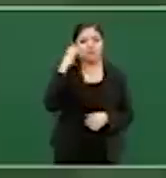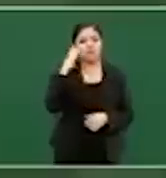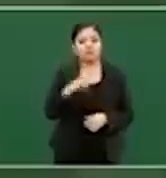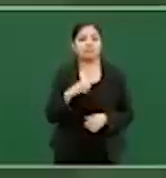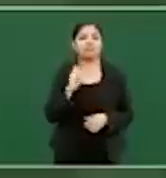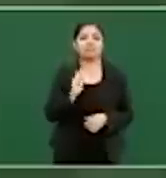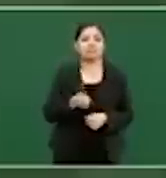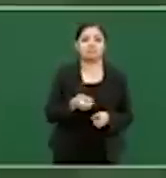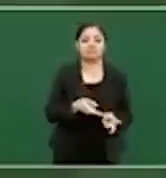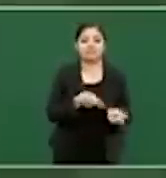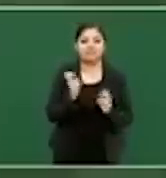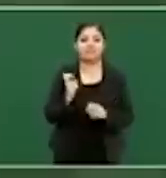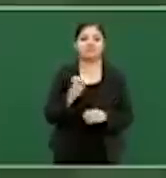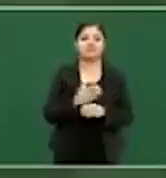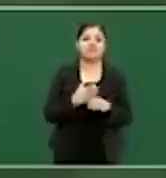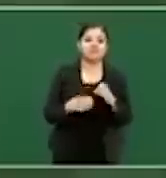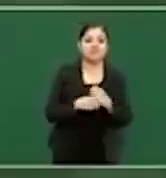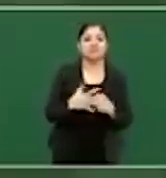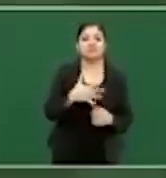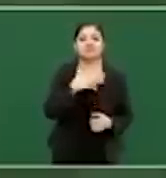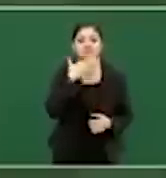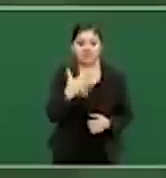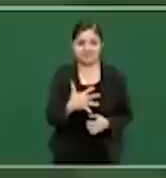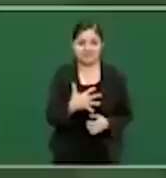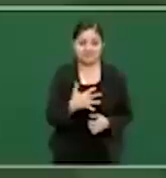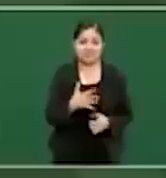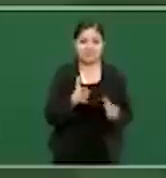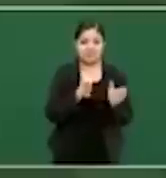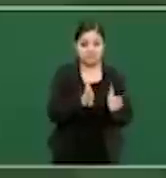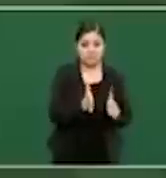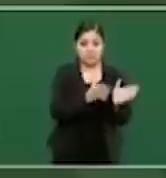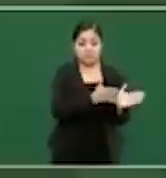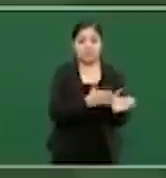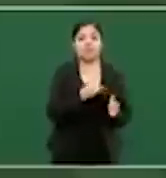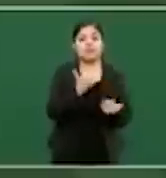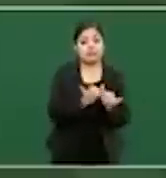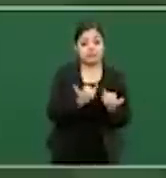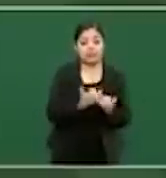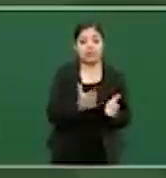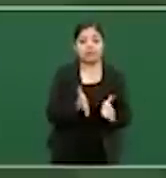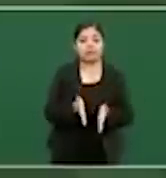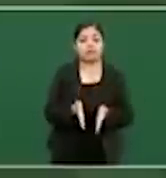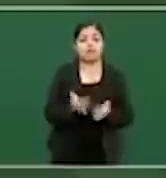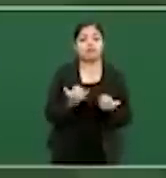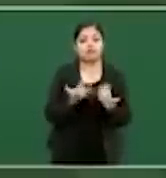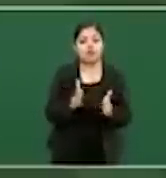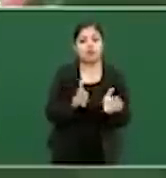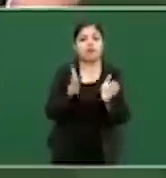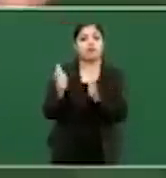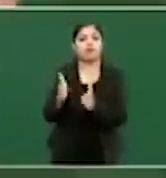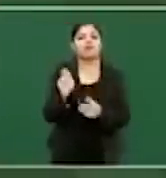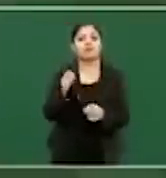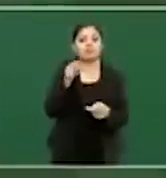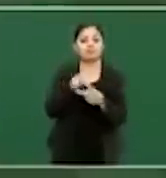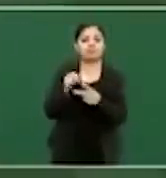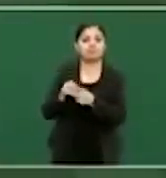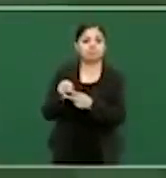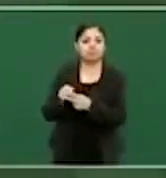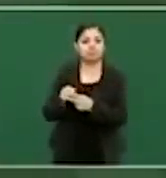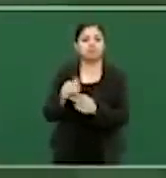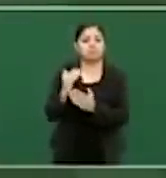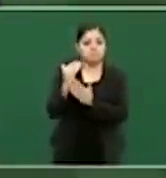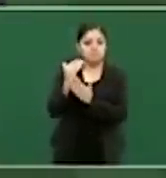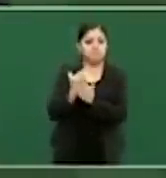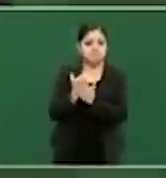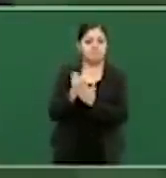personas con los delitos del fuero común, pero por otro lado, en lo que tiene que ver con homicidios, los avances también son muy importantes. El general dará